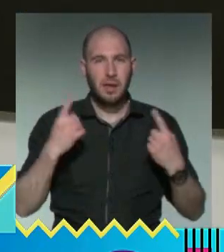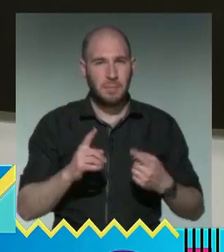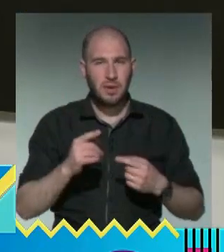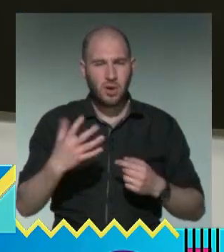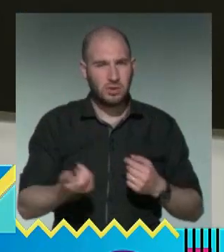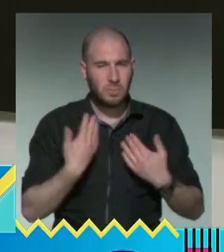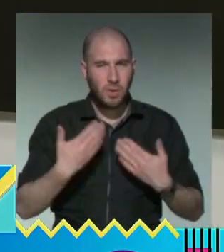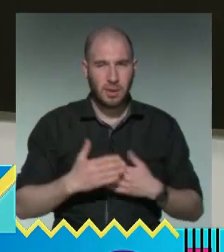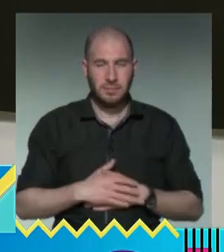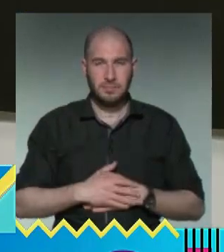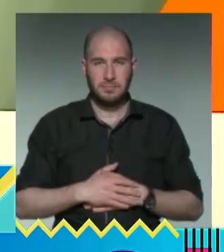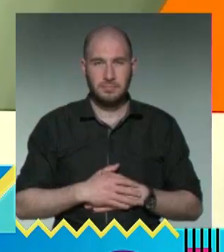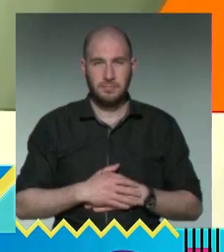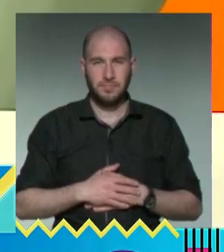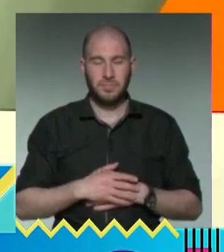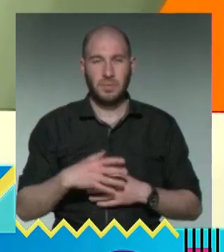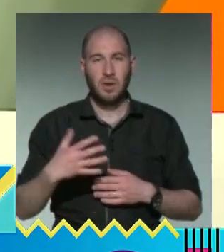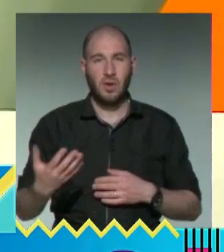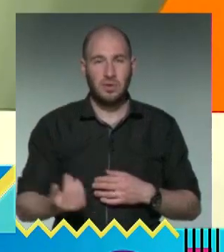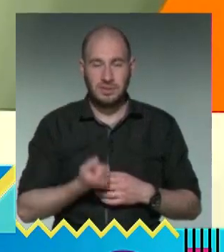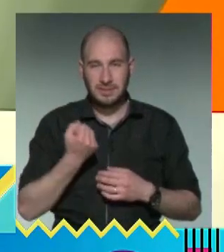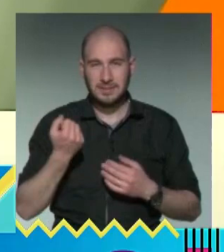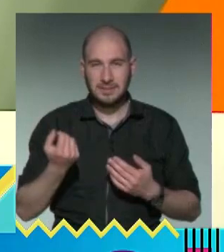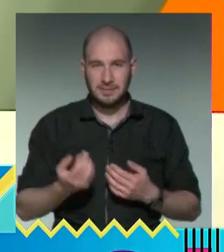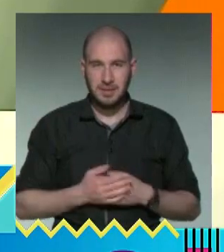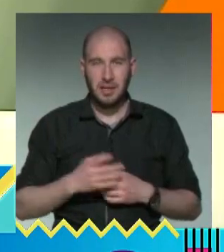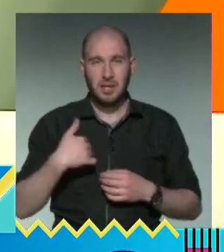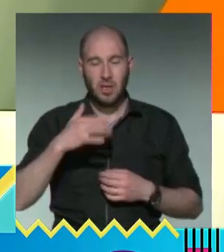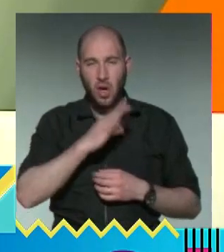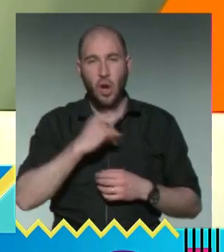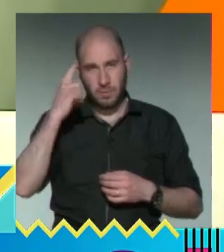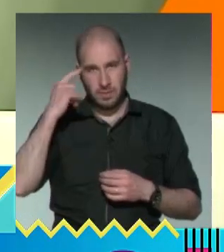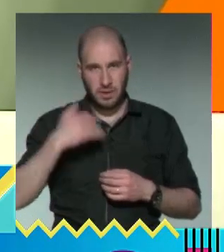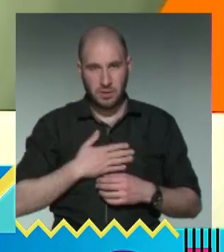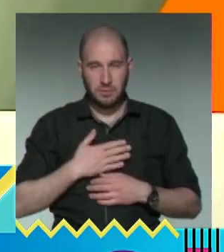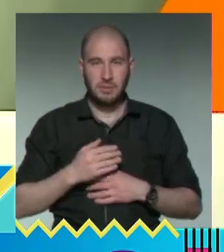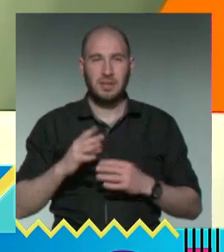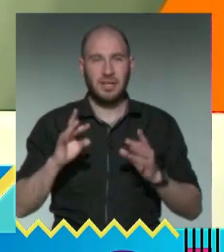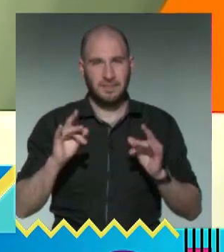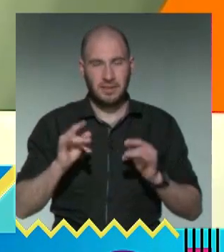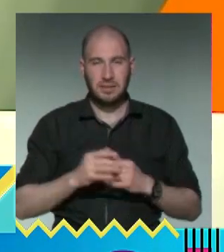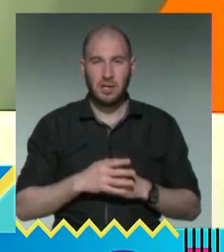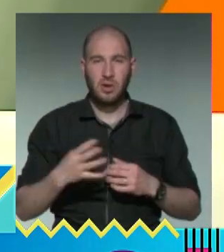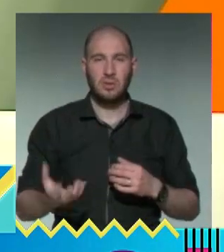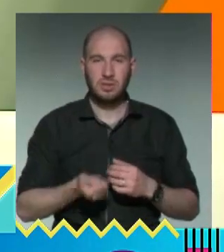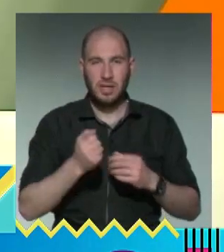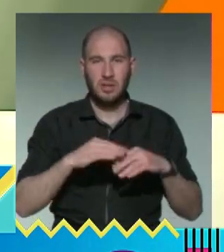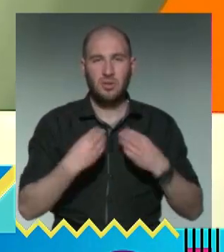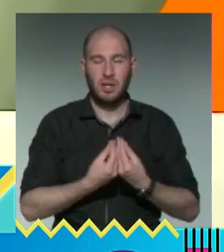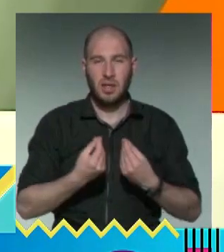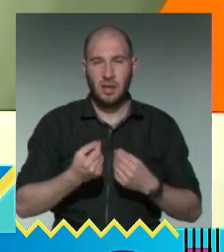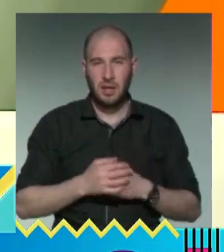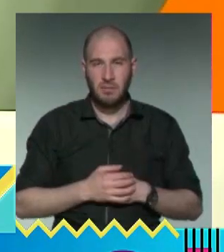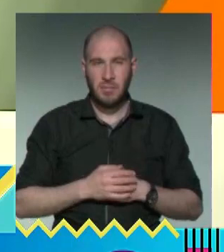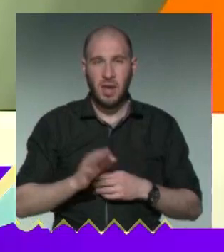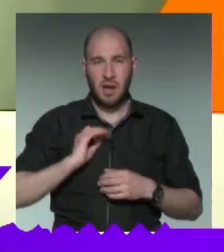lograr? Llegar, a ver, mi opinión personal es complejo, digamos, llegar a ese número, por lo